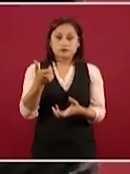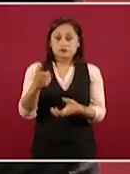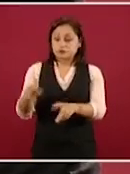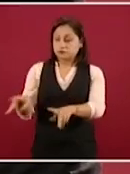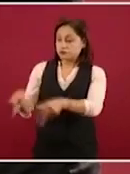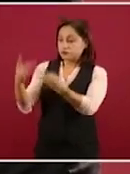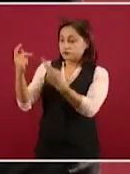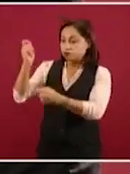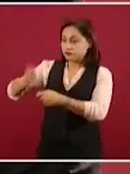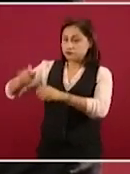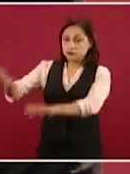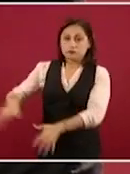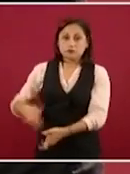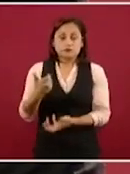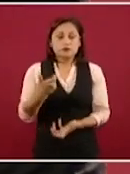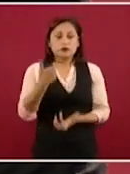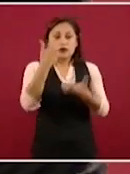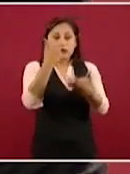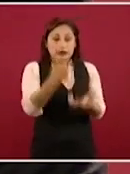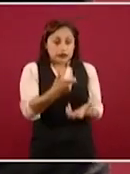de la Yesca,